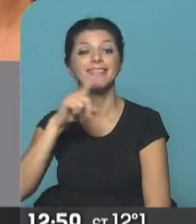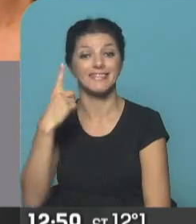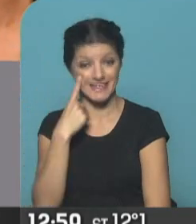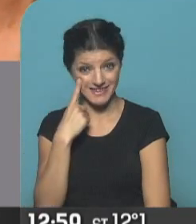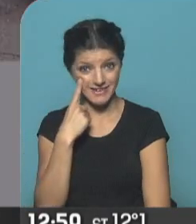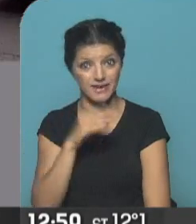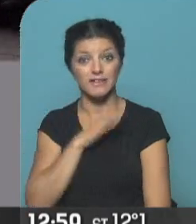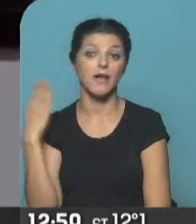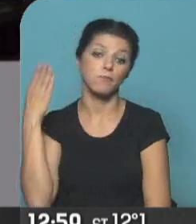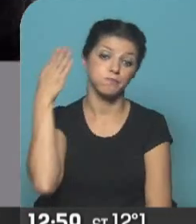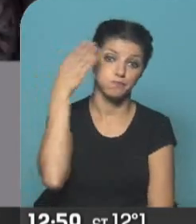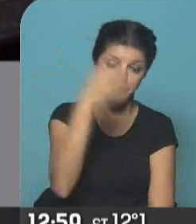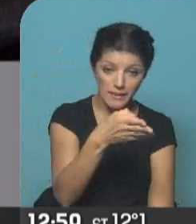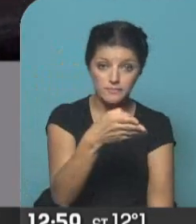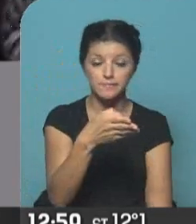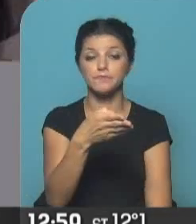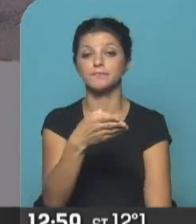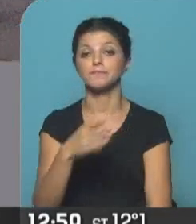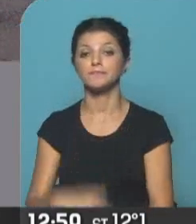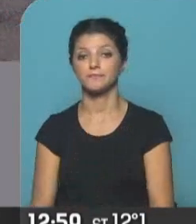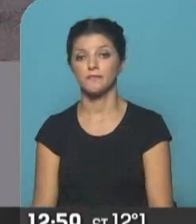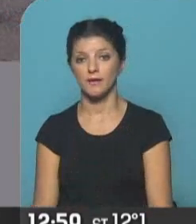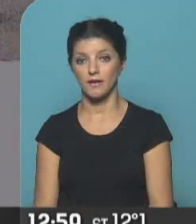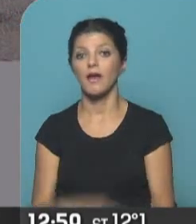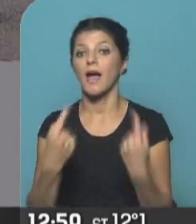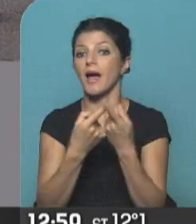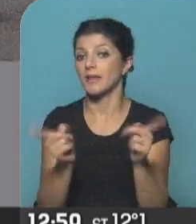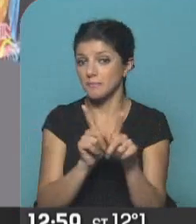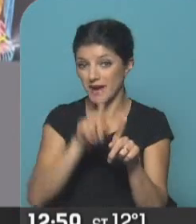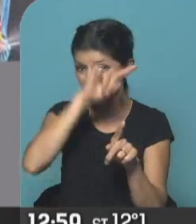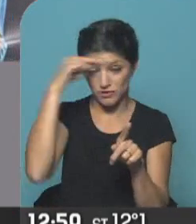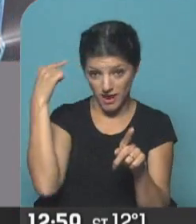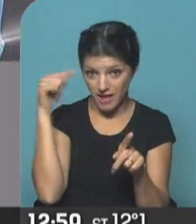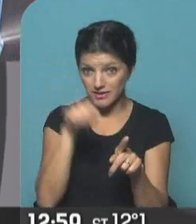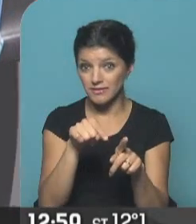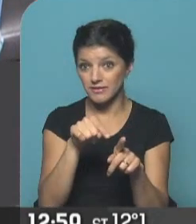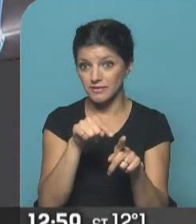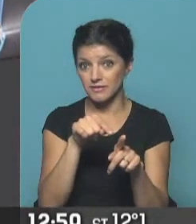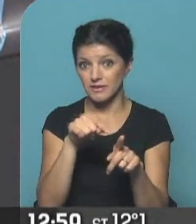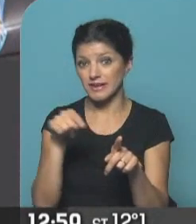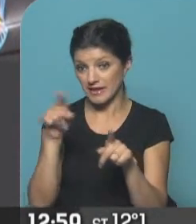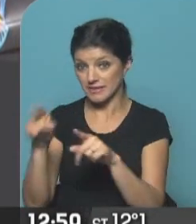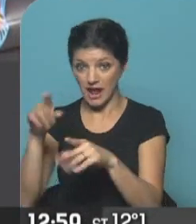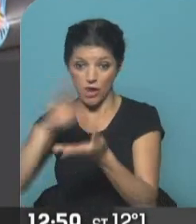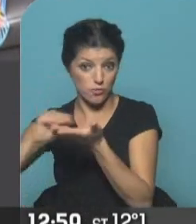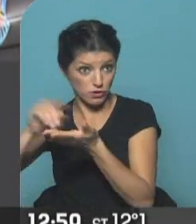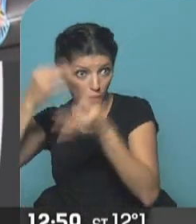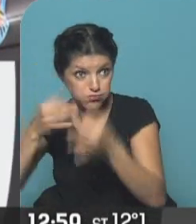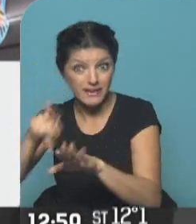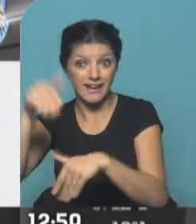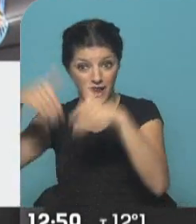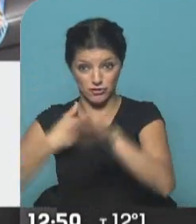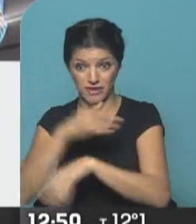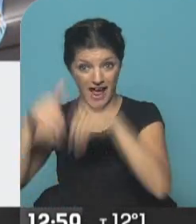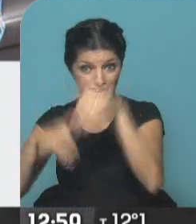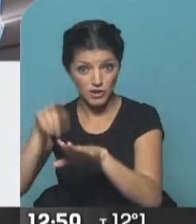la asamblea, a ver a los asambleístas nacionales oficiales que fueron elegidos por el pueblo, y quizás el